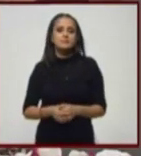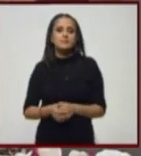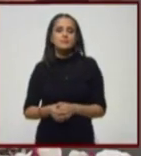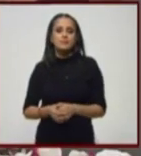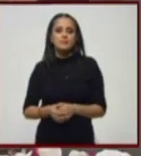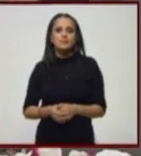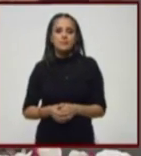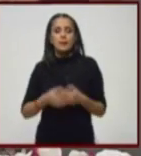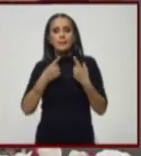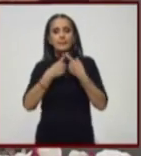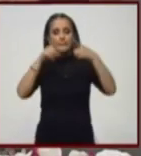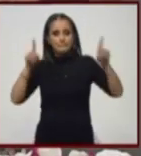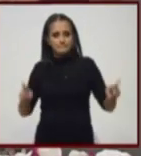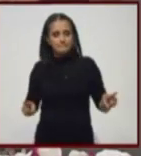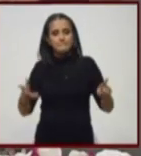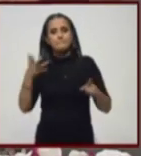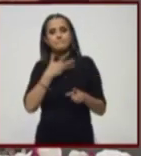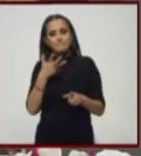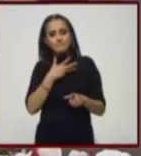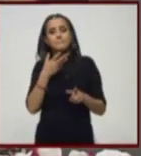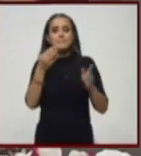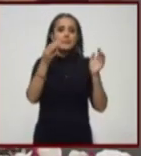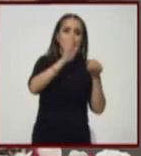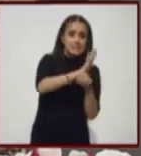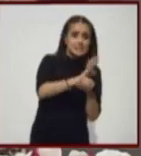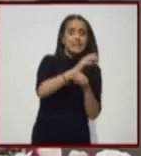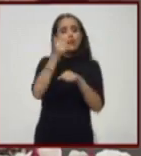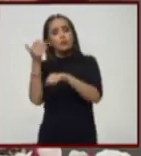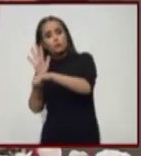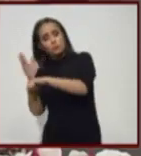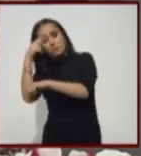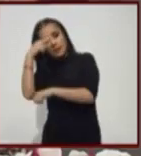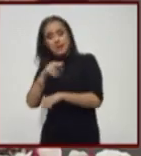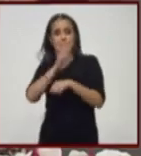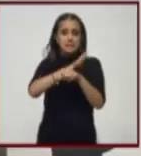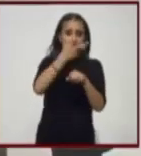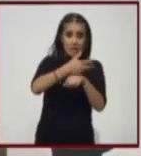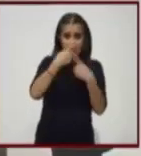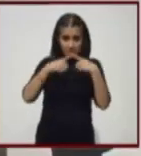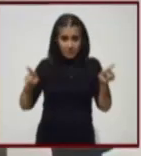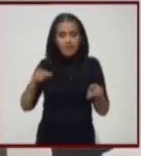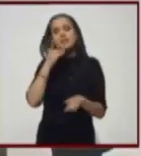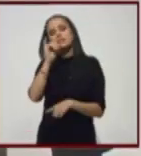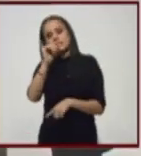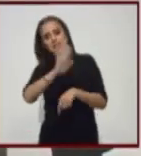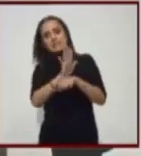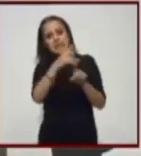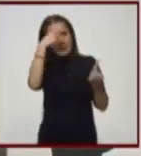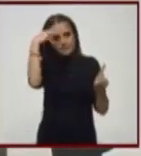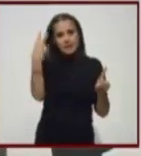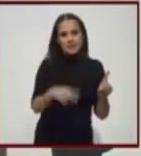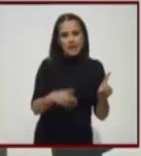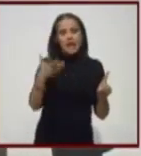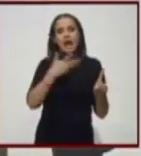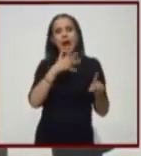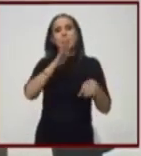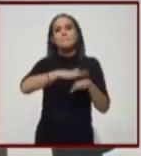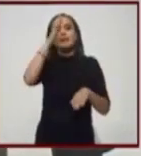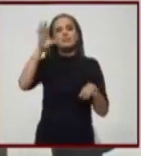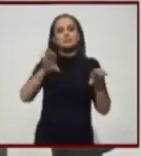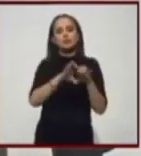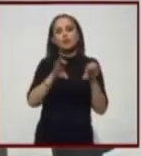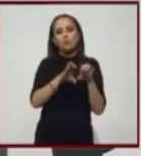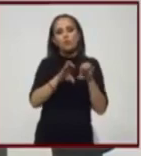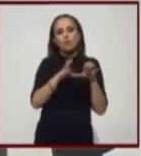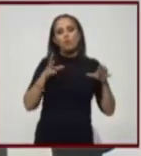los fierros entre un uno y otro cine o no tanto si pues mira de pronto el cine explicando por lo hace mucho más guerrillera